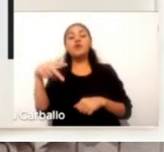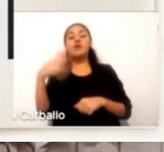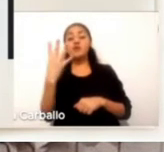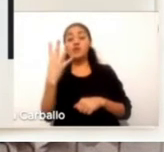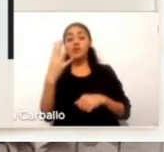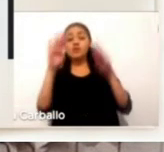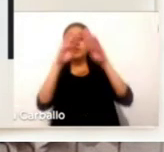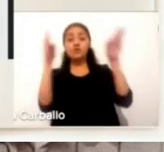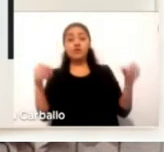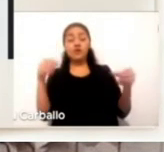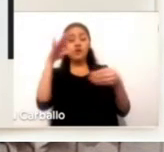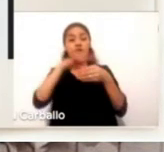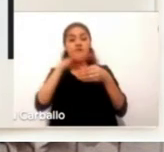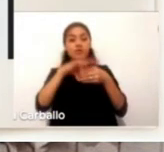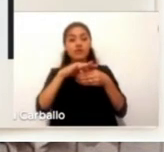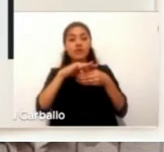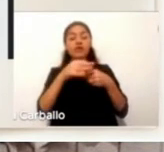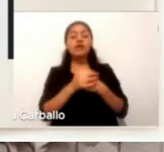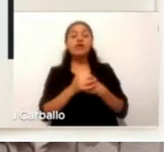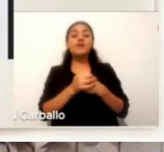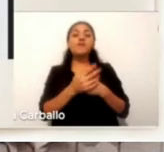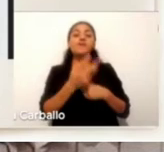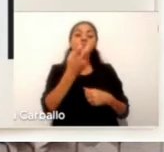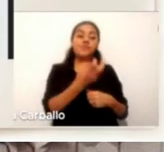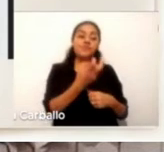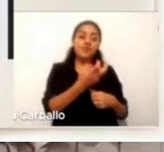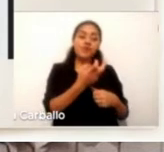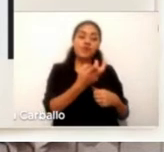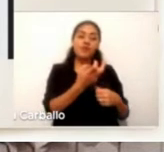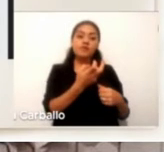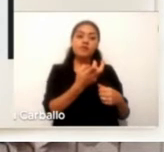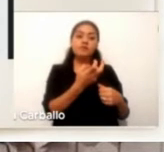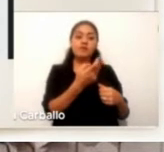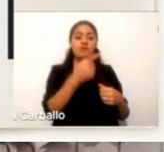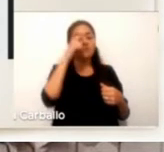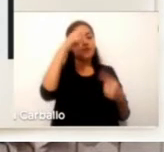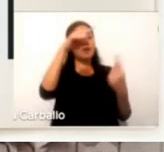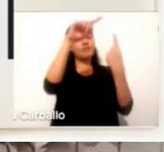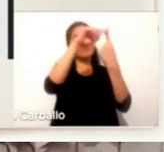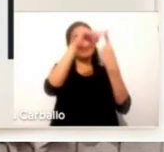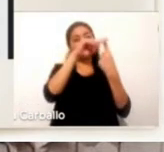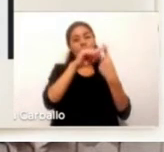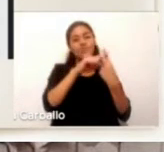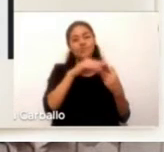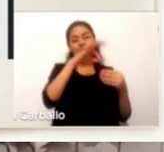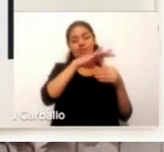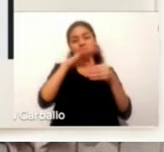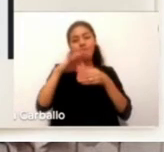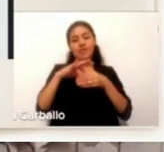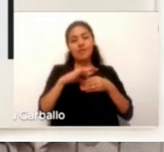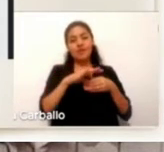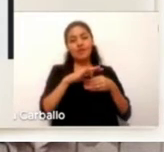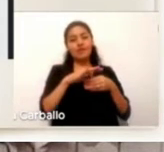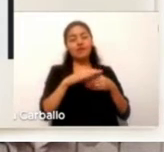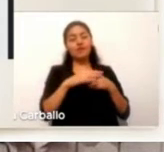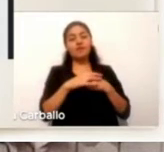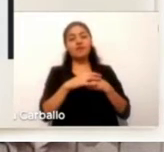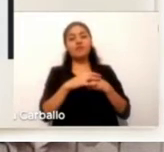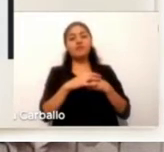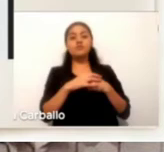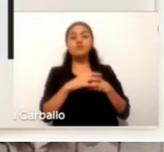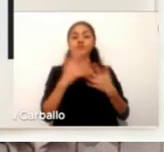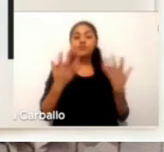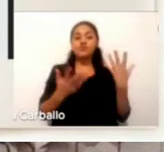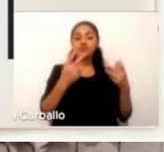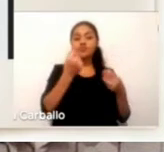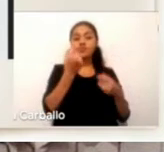personas que votaron se corrigió con el listado nominal o con la suma de los datos asentados en el acta de escrutinio y cómputo de los